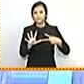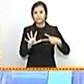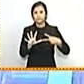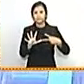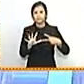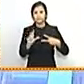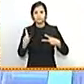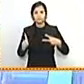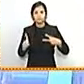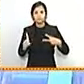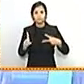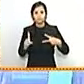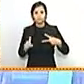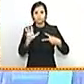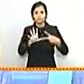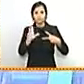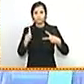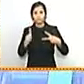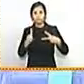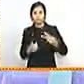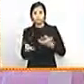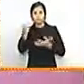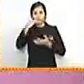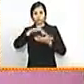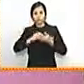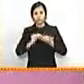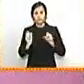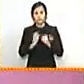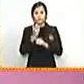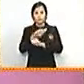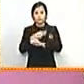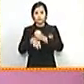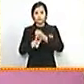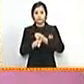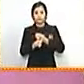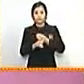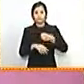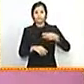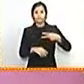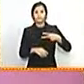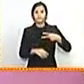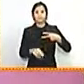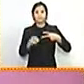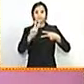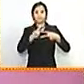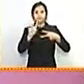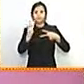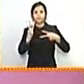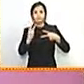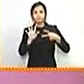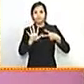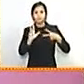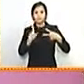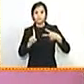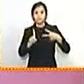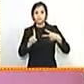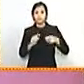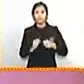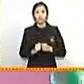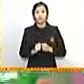porque este es el 1, segundo número ganador, 51. Reitero los dos números ganadores, 26 y